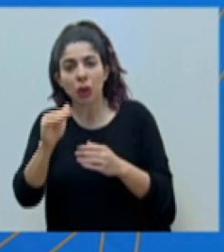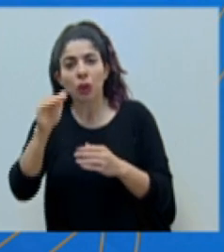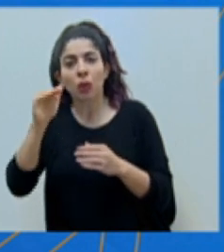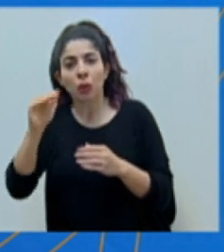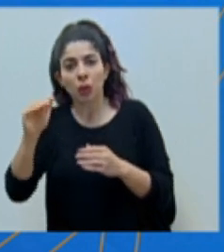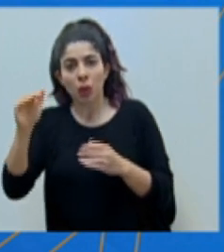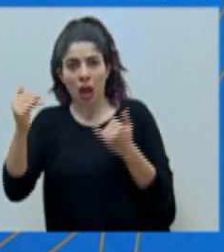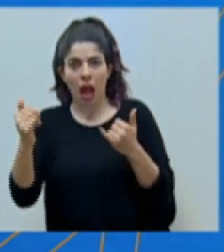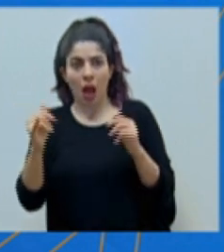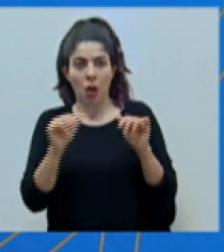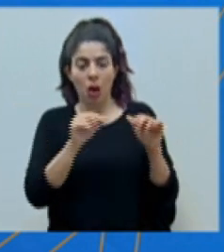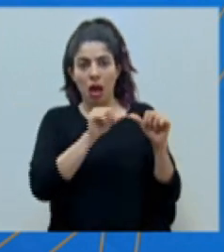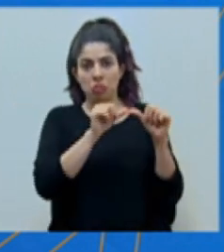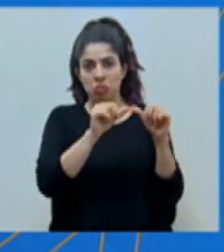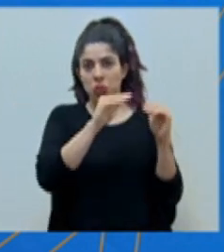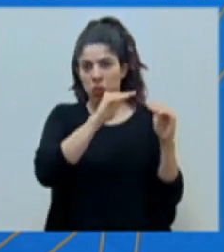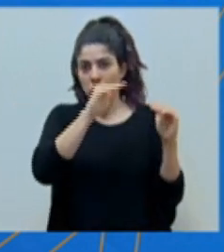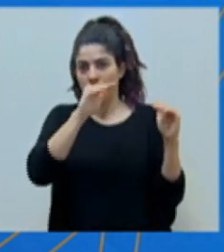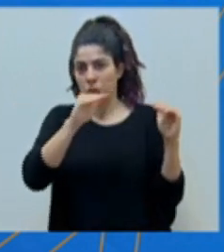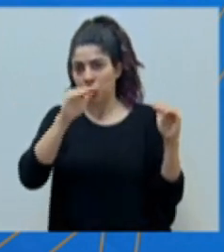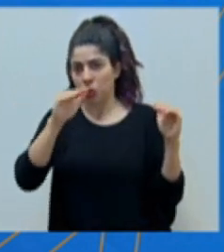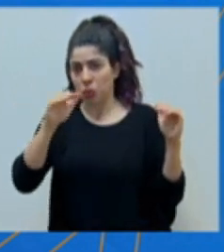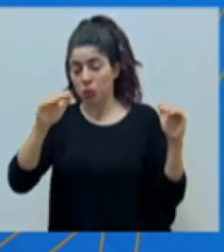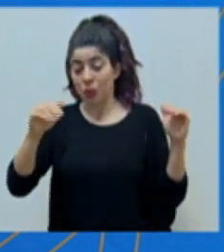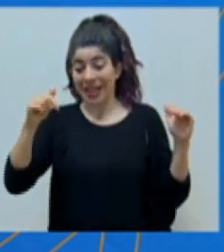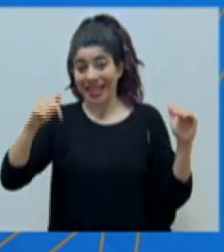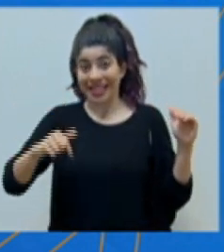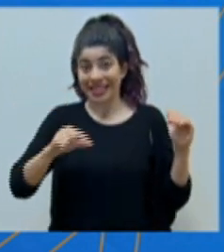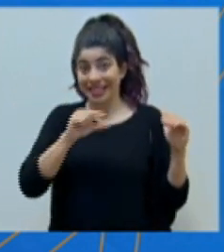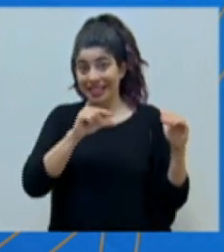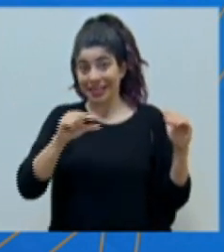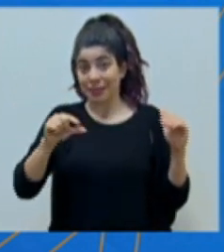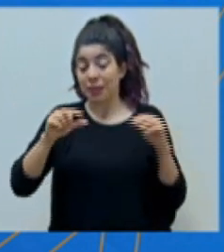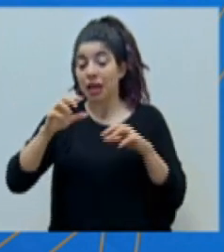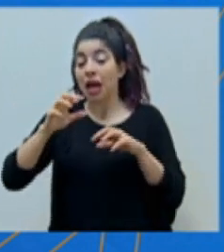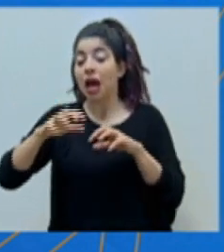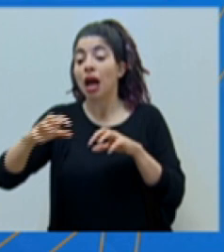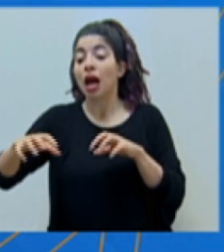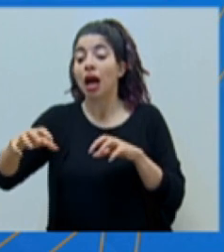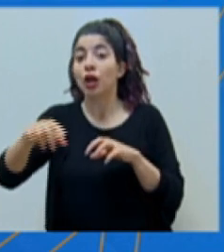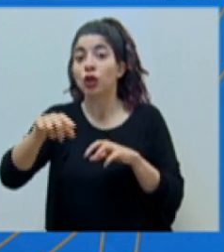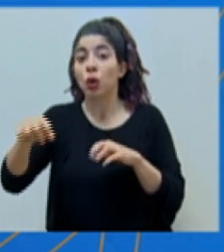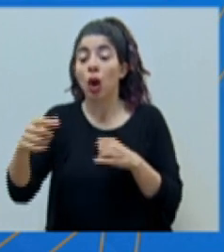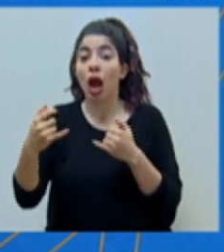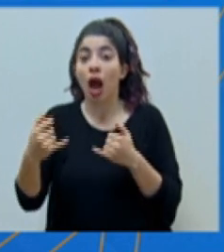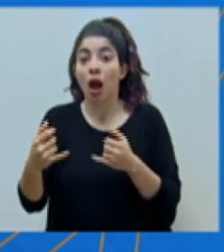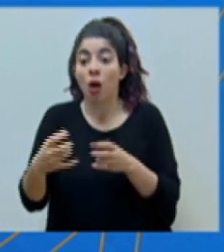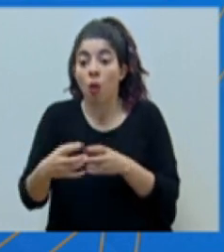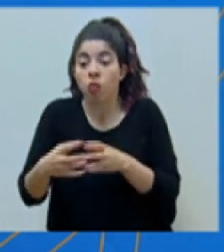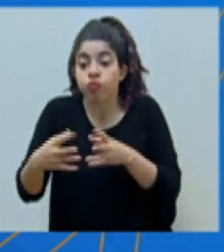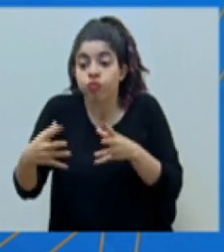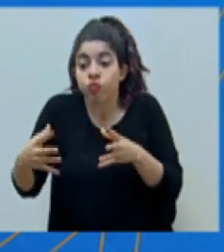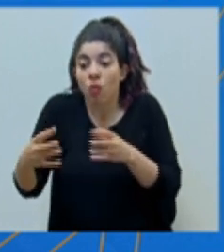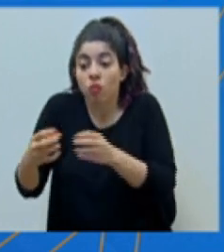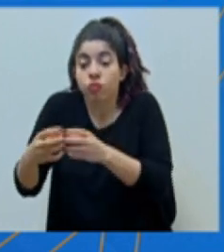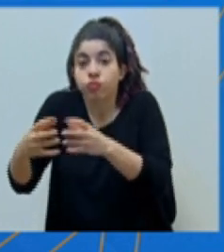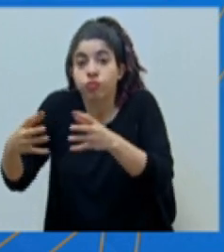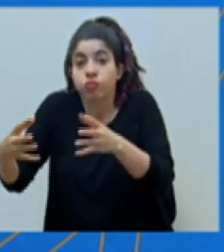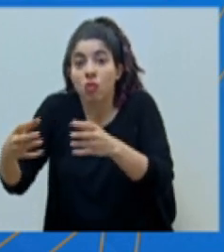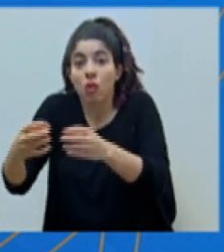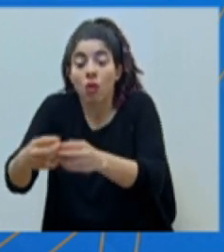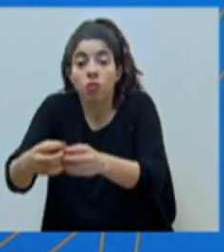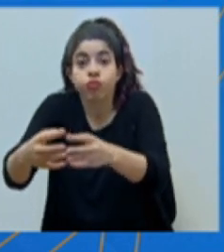estamos percibiendo. Para esta semana los cantones que aumentan su nivel